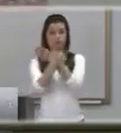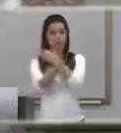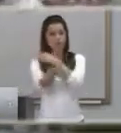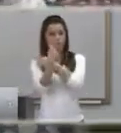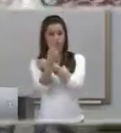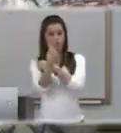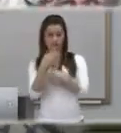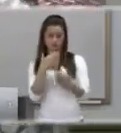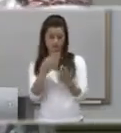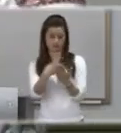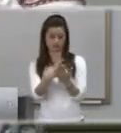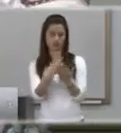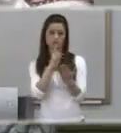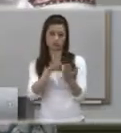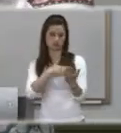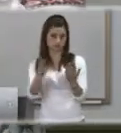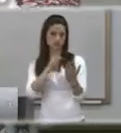acá.